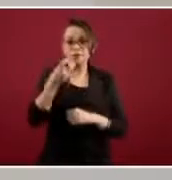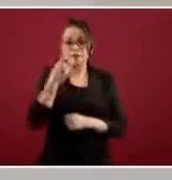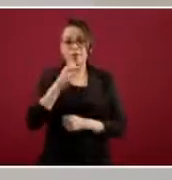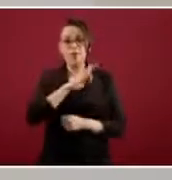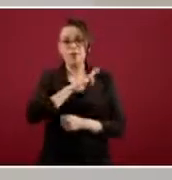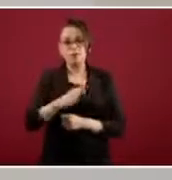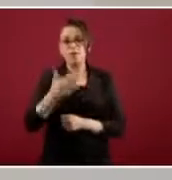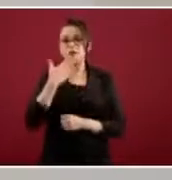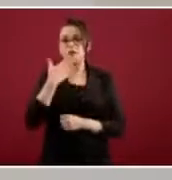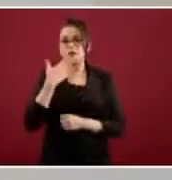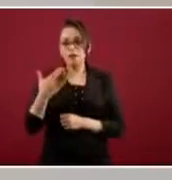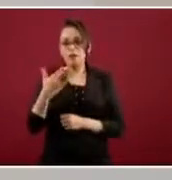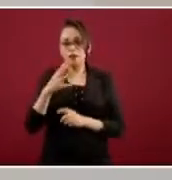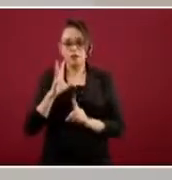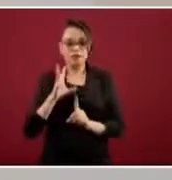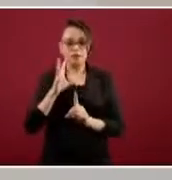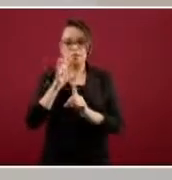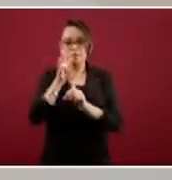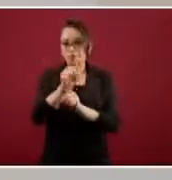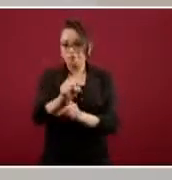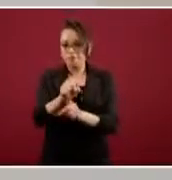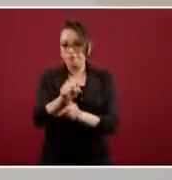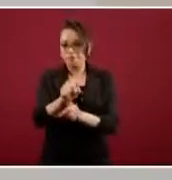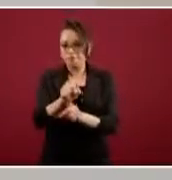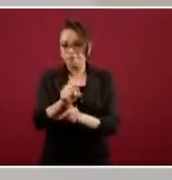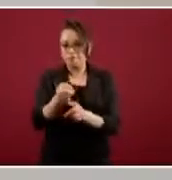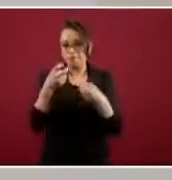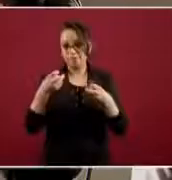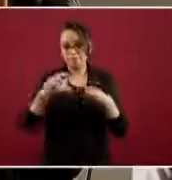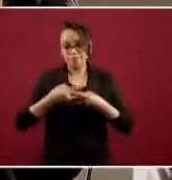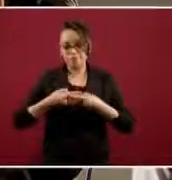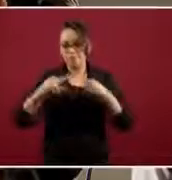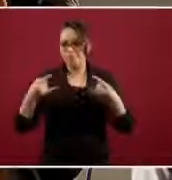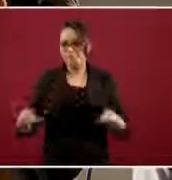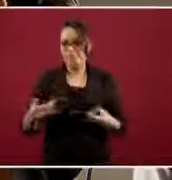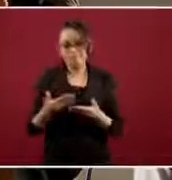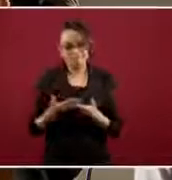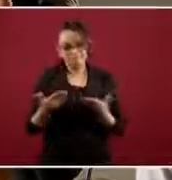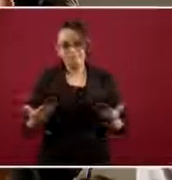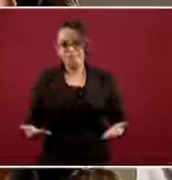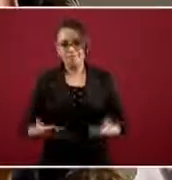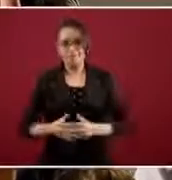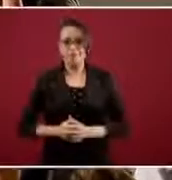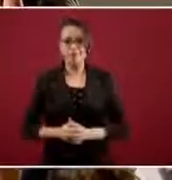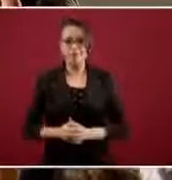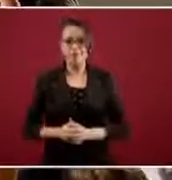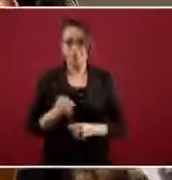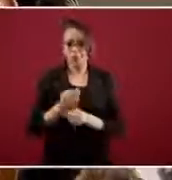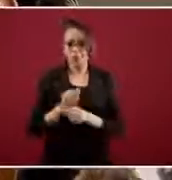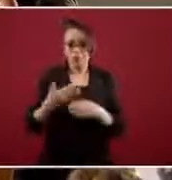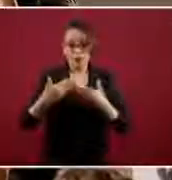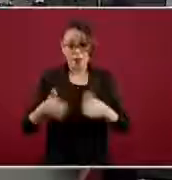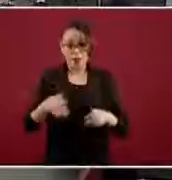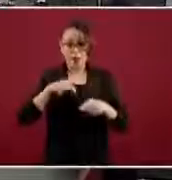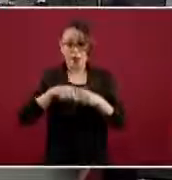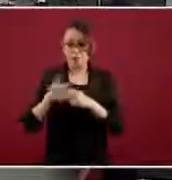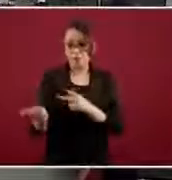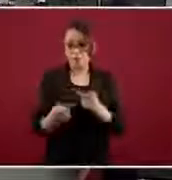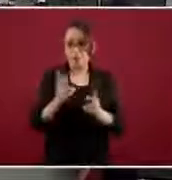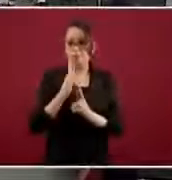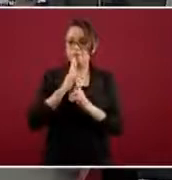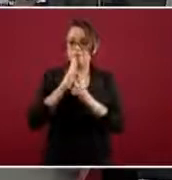mayores retos de la historia reciente. Vamos a abrir a preguntas y respuestas. Vamos a empezar hoy por